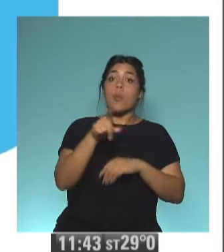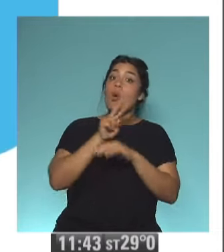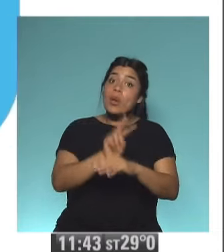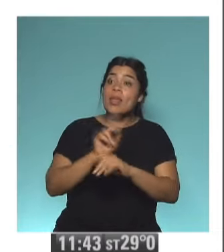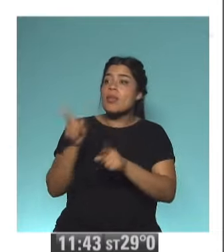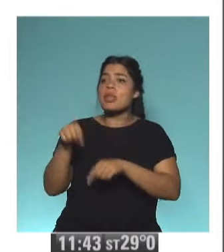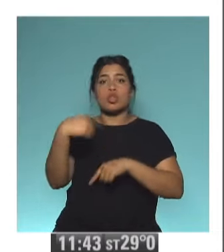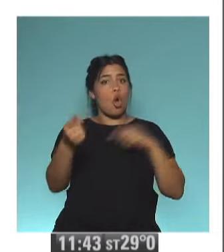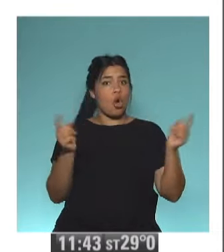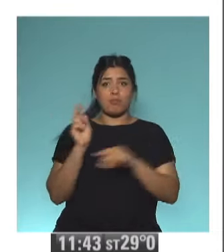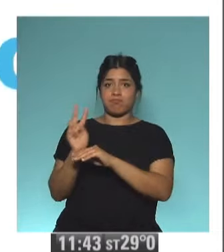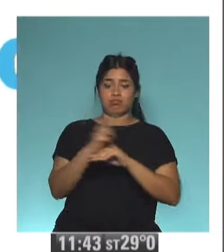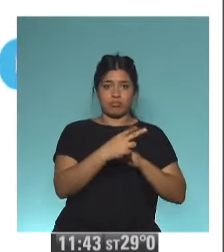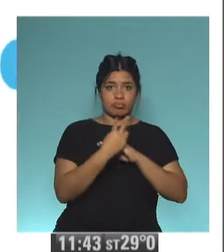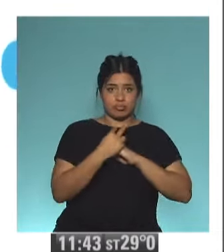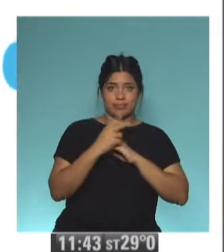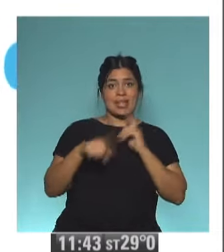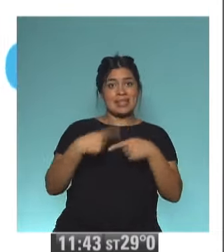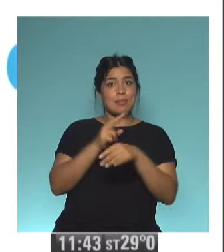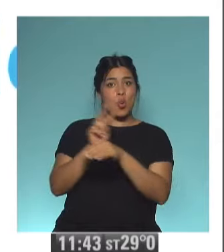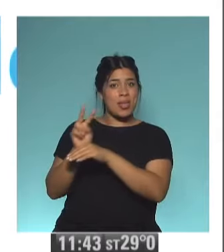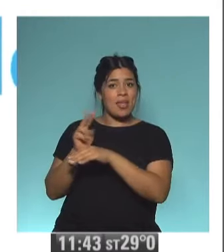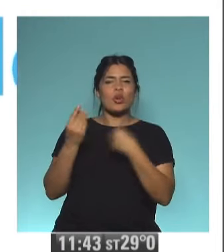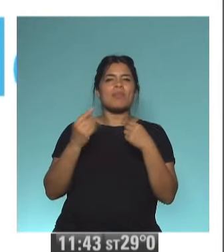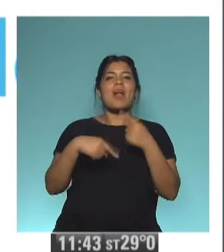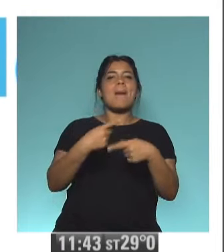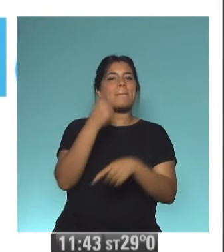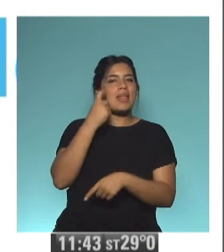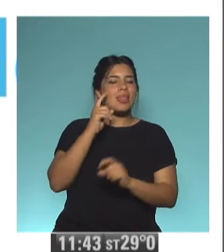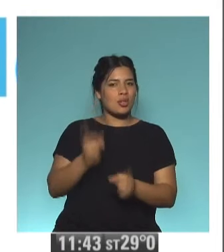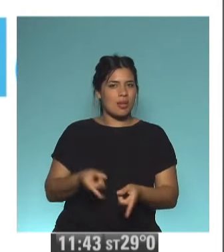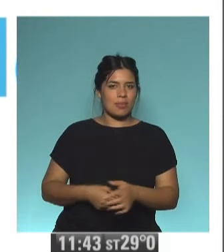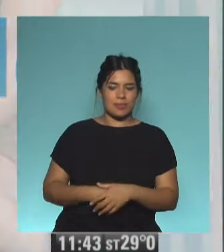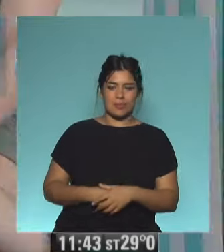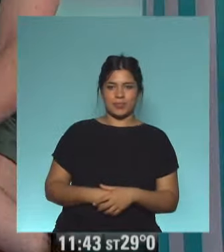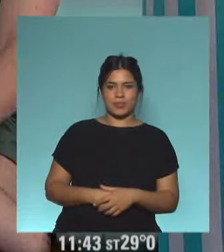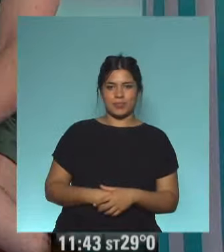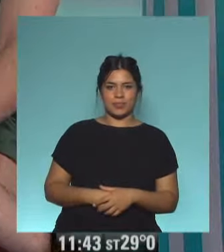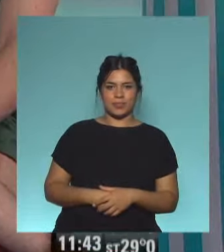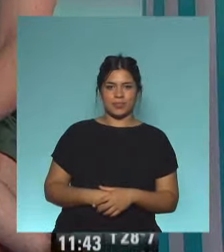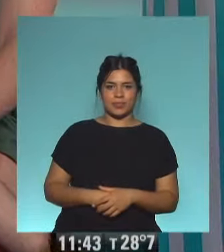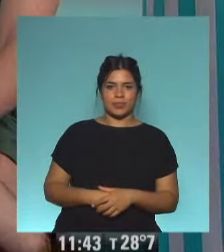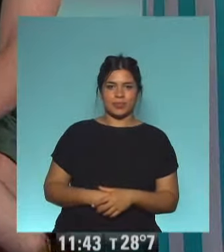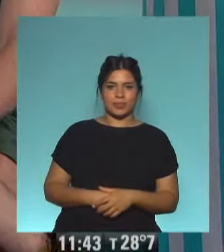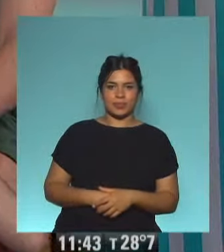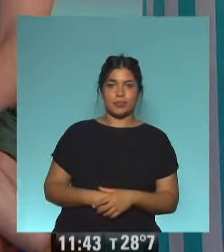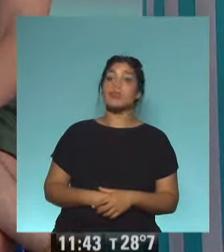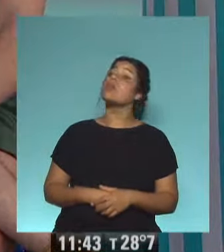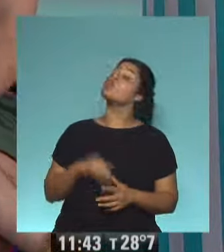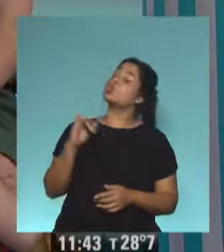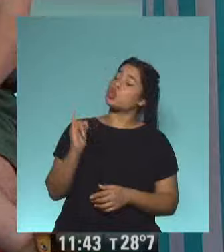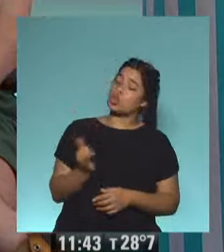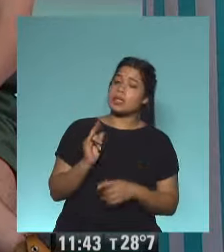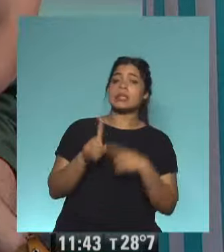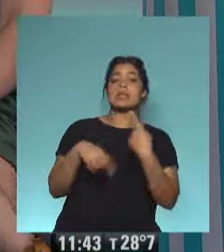demás. Nos seguimos cuidando para seguir aprendiendo. Así es, nos